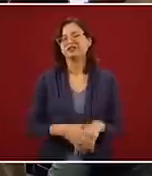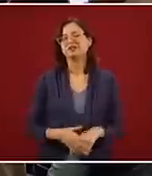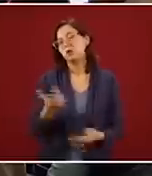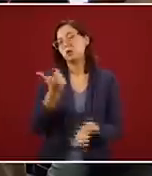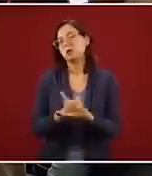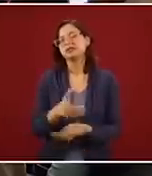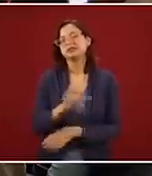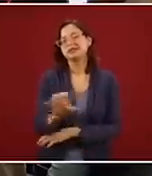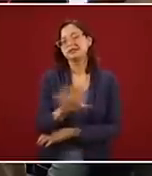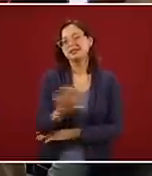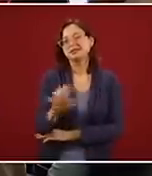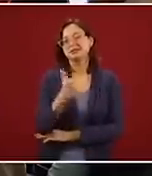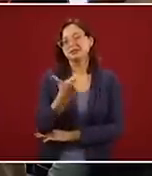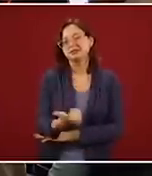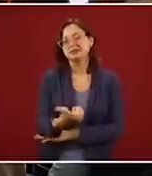pesos,